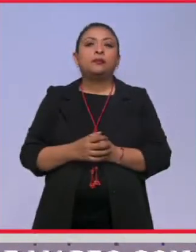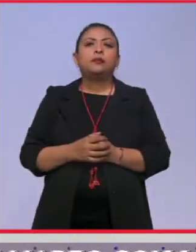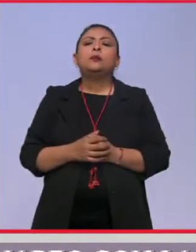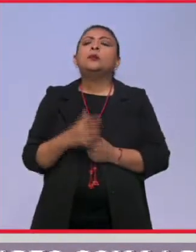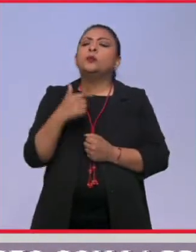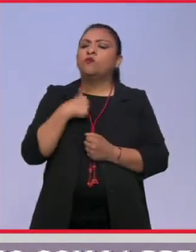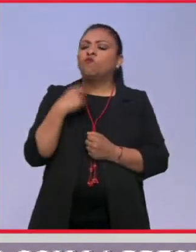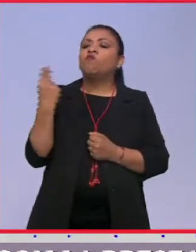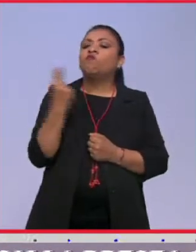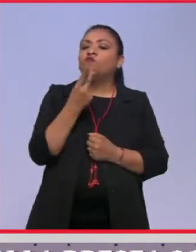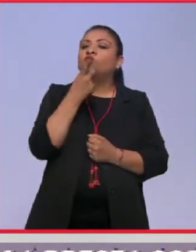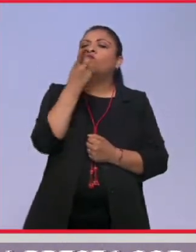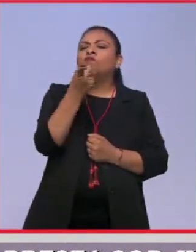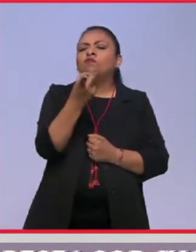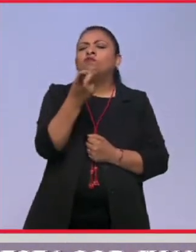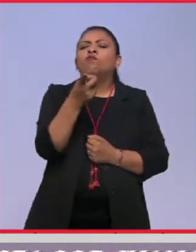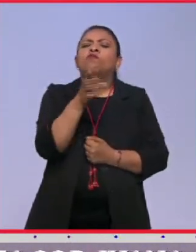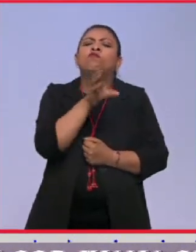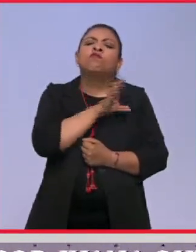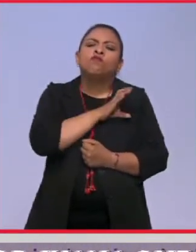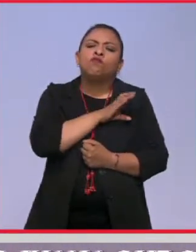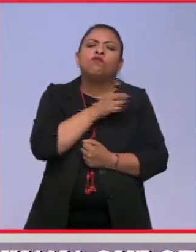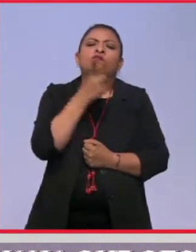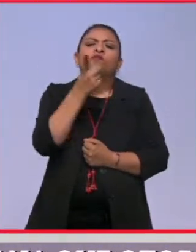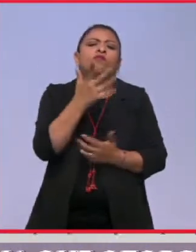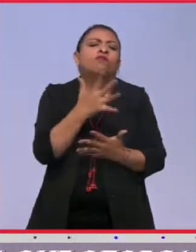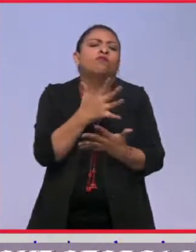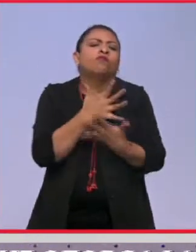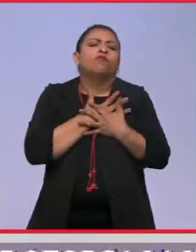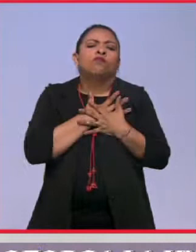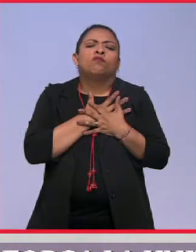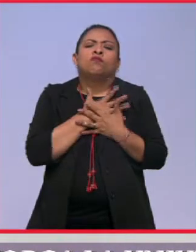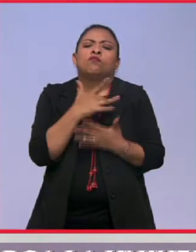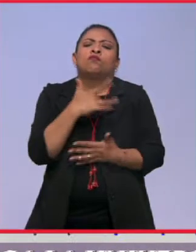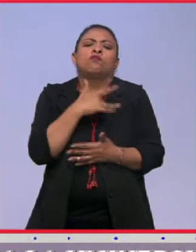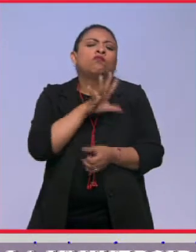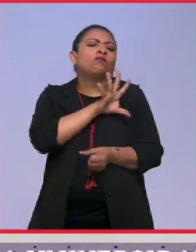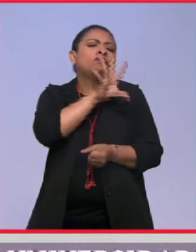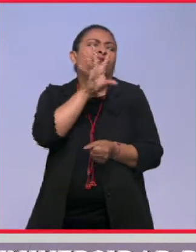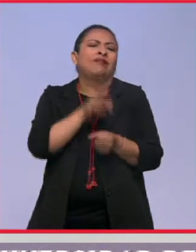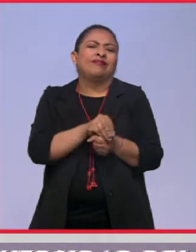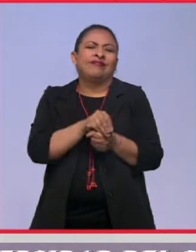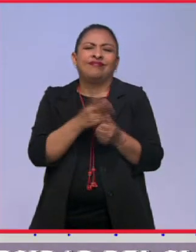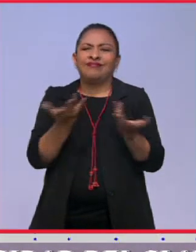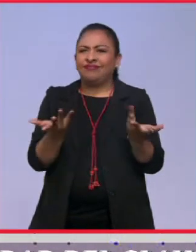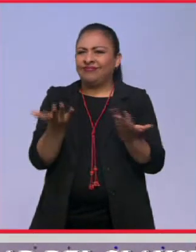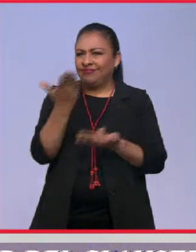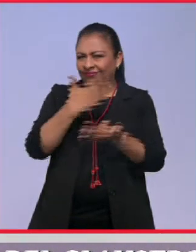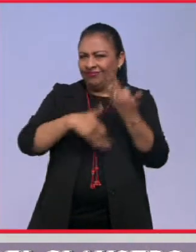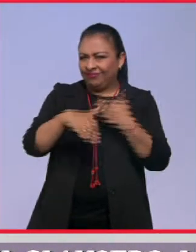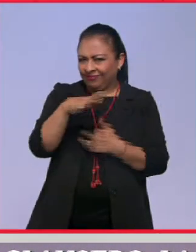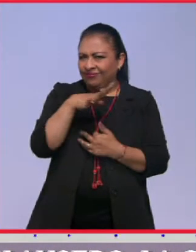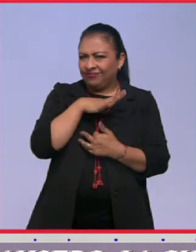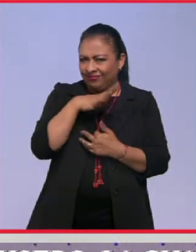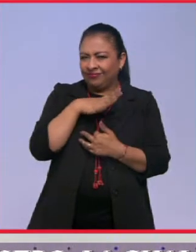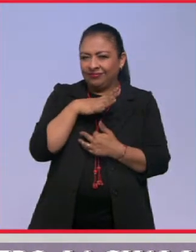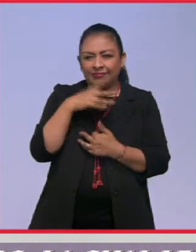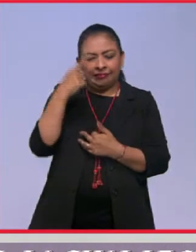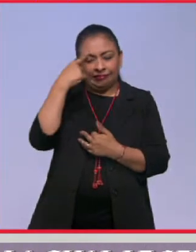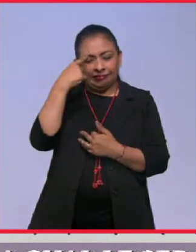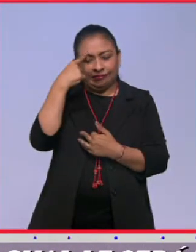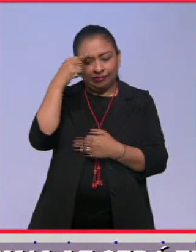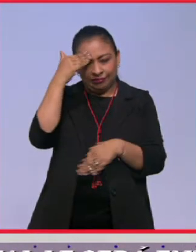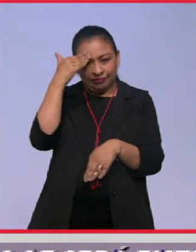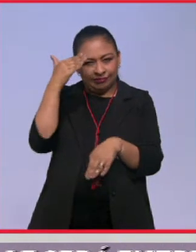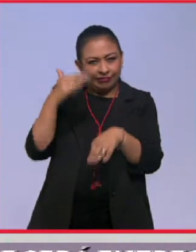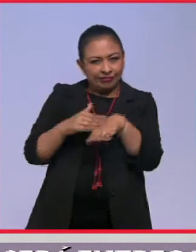yo necesito decirte que te quiero, decirte que te adoro con todo el corazón. O sea, todos lo tenemos, ese poema, por